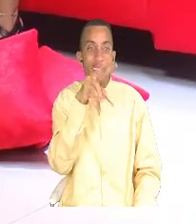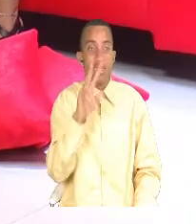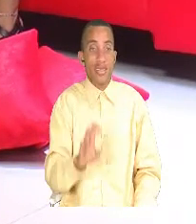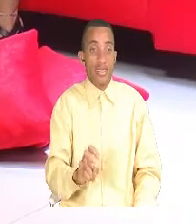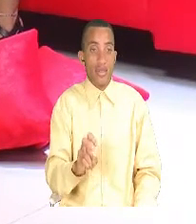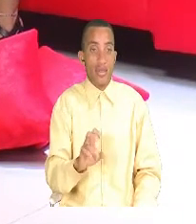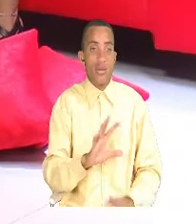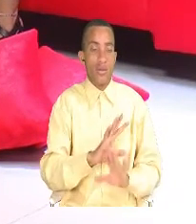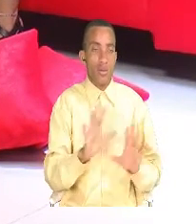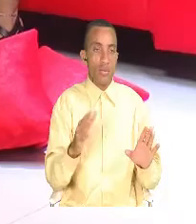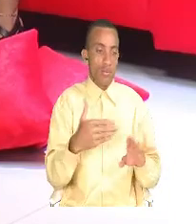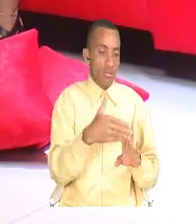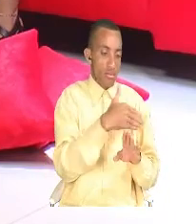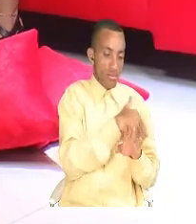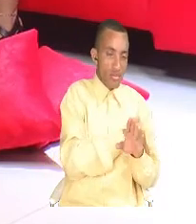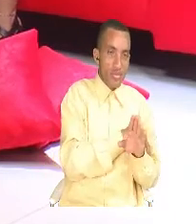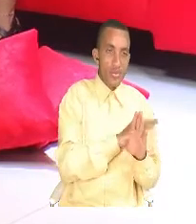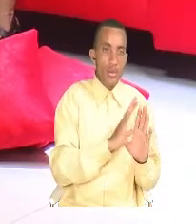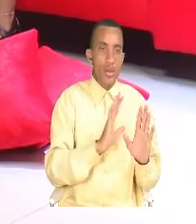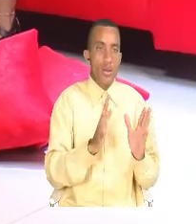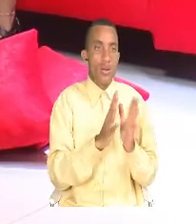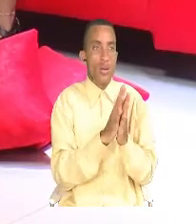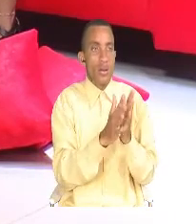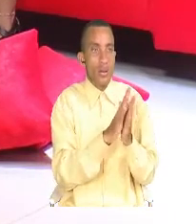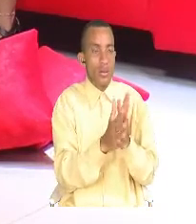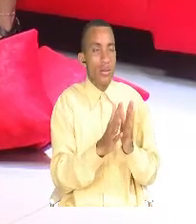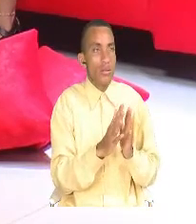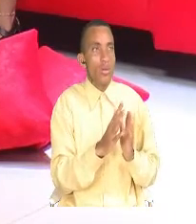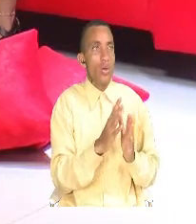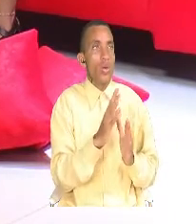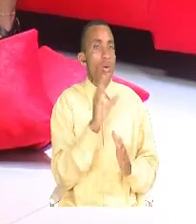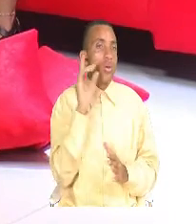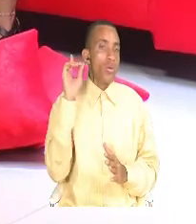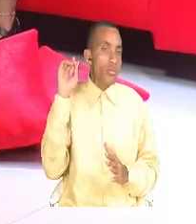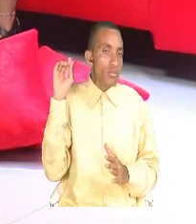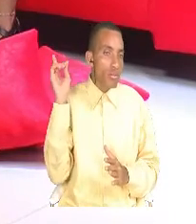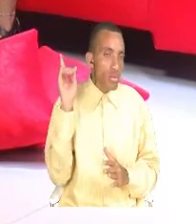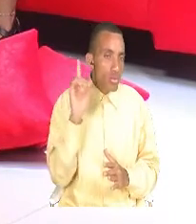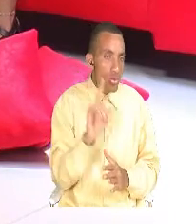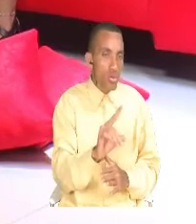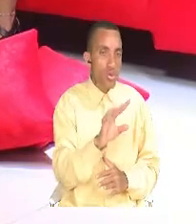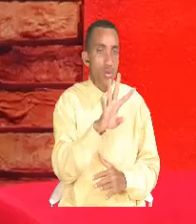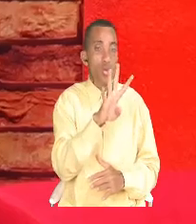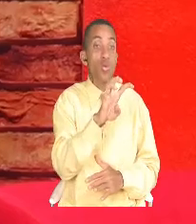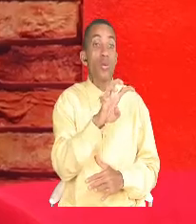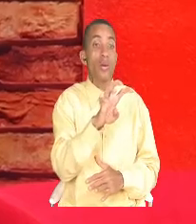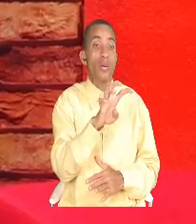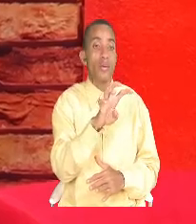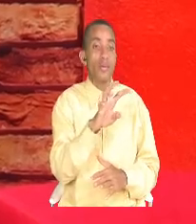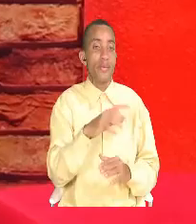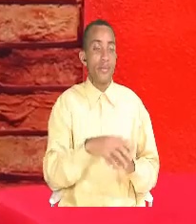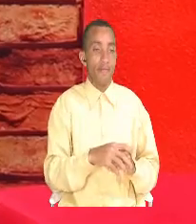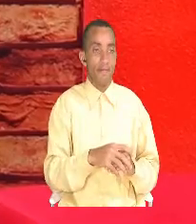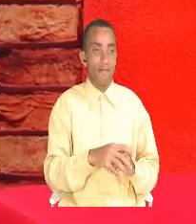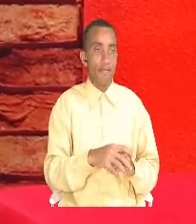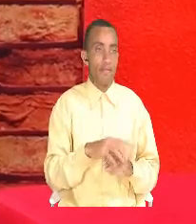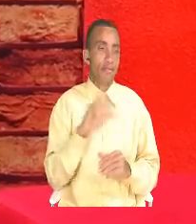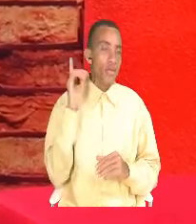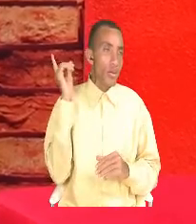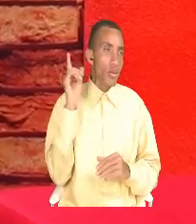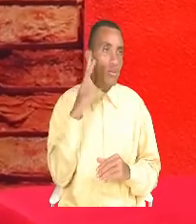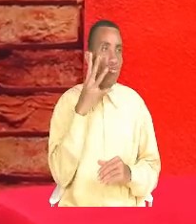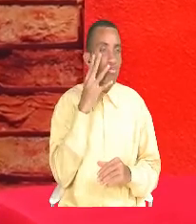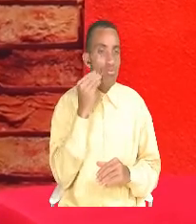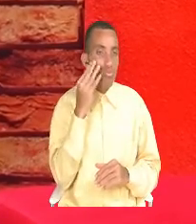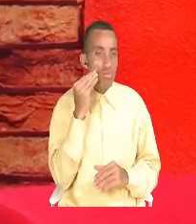o protocolos diseñados precisamente por estos casi 9 años de experiencia que llevamos en el mercado y 9 años de experiencia